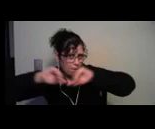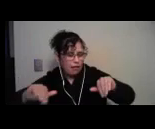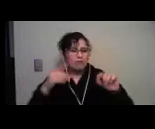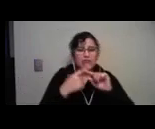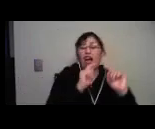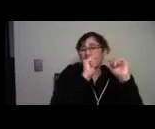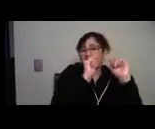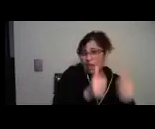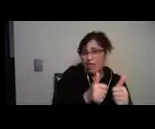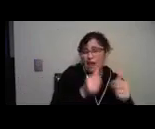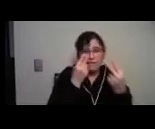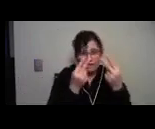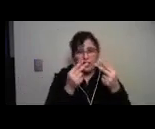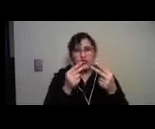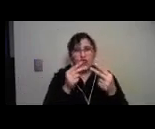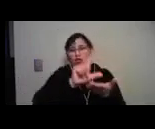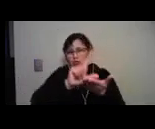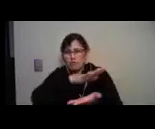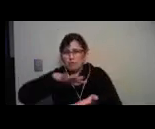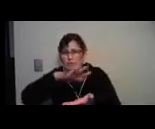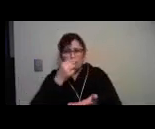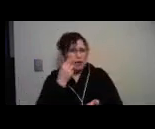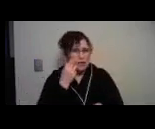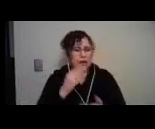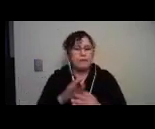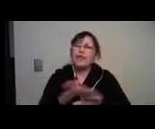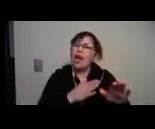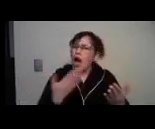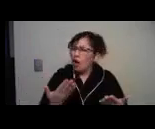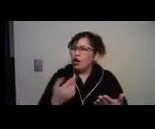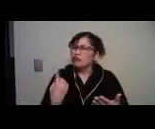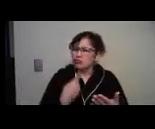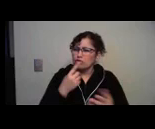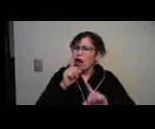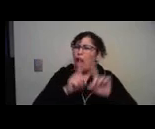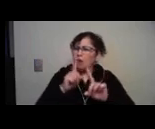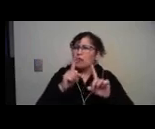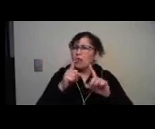estas funciones cognitivas ya las vimos cuando estudiamos el examen